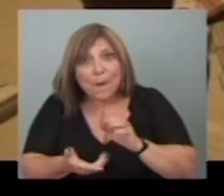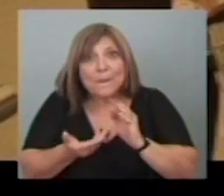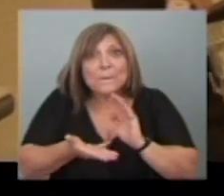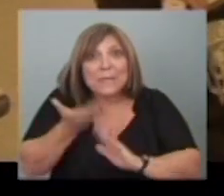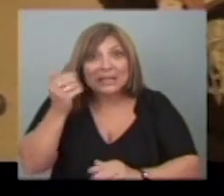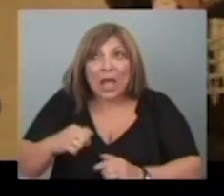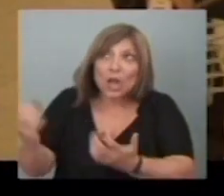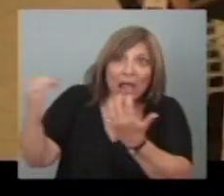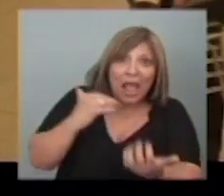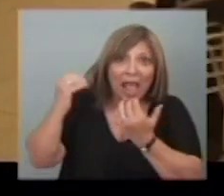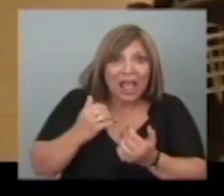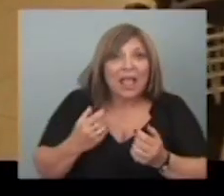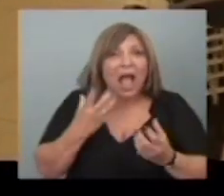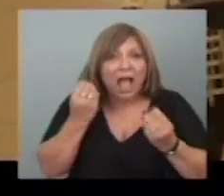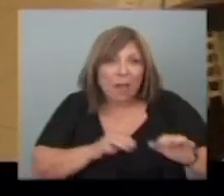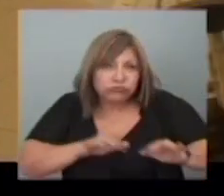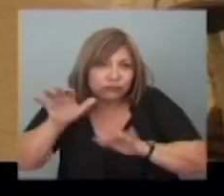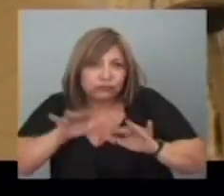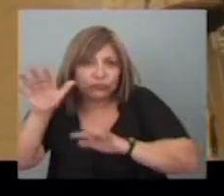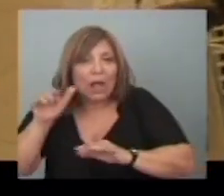que vuelven que los que abandonan Uruguay.